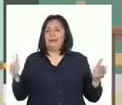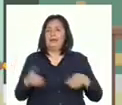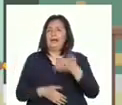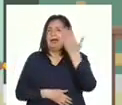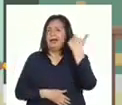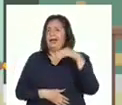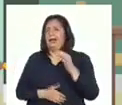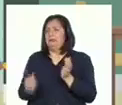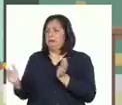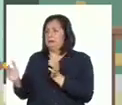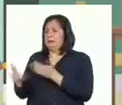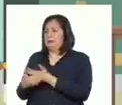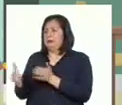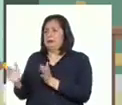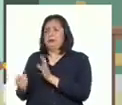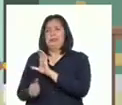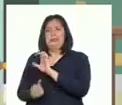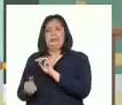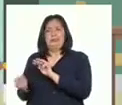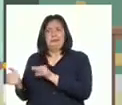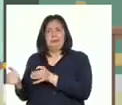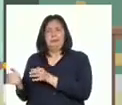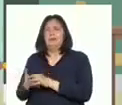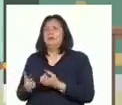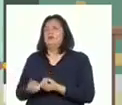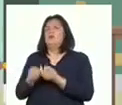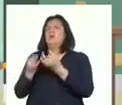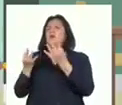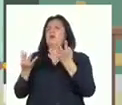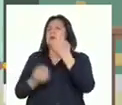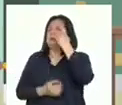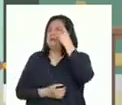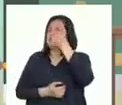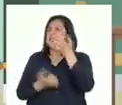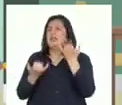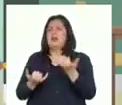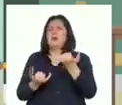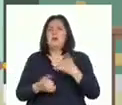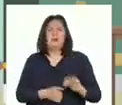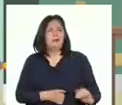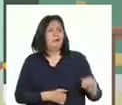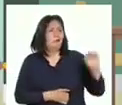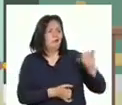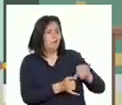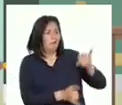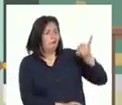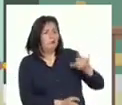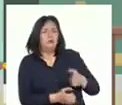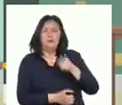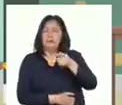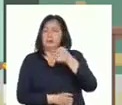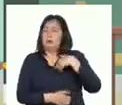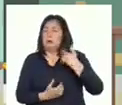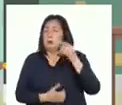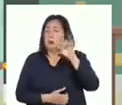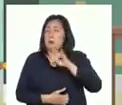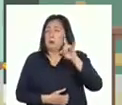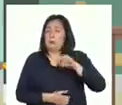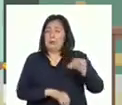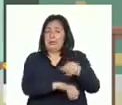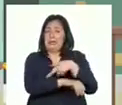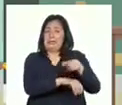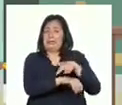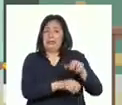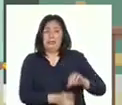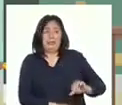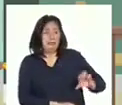medía 50 centímetros, pero ¿cuánto creen que mide actualmente? ¿Creen que se puede utilizar una regla